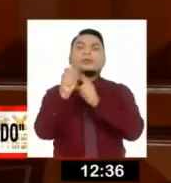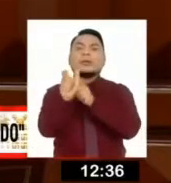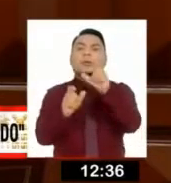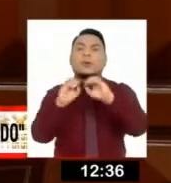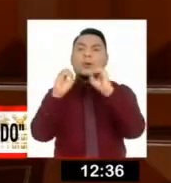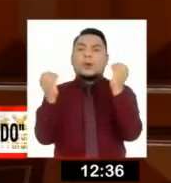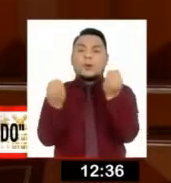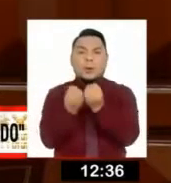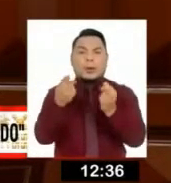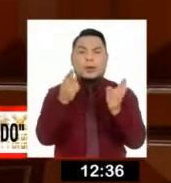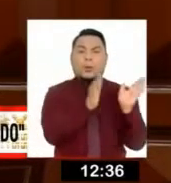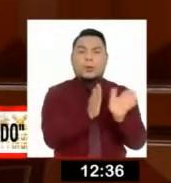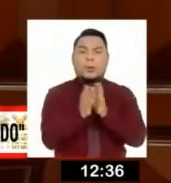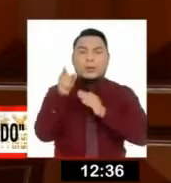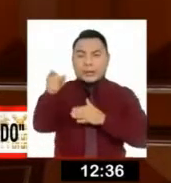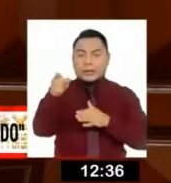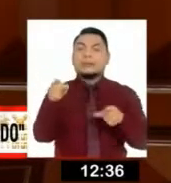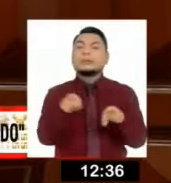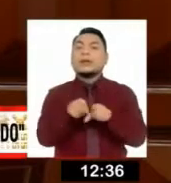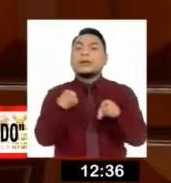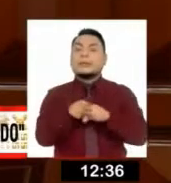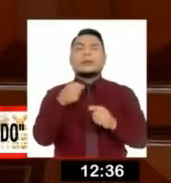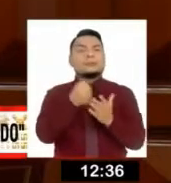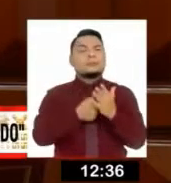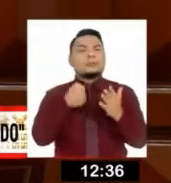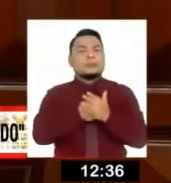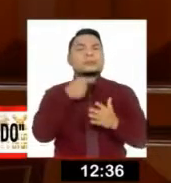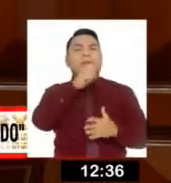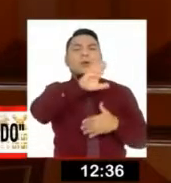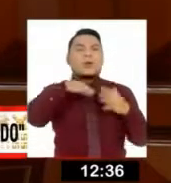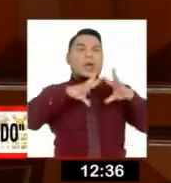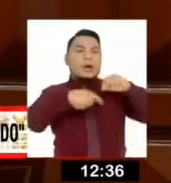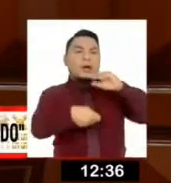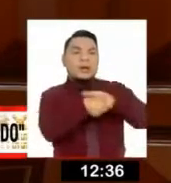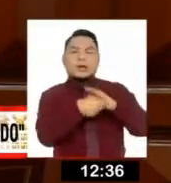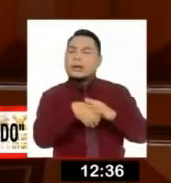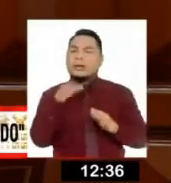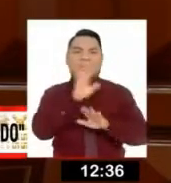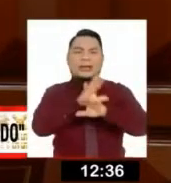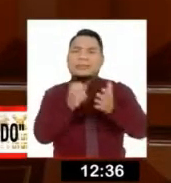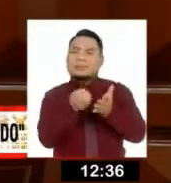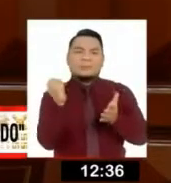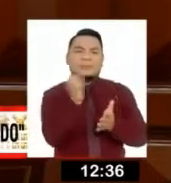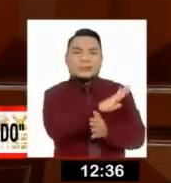civil organizada y al mismo tiempo combatir el cáncer de la corrupción.